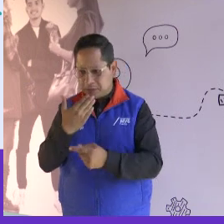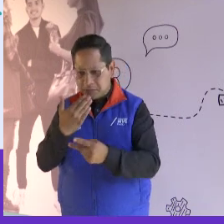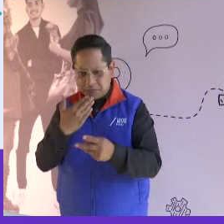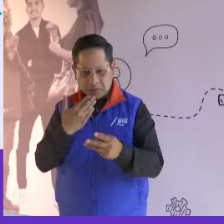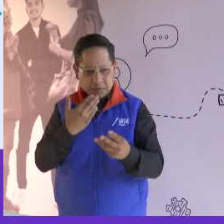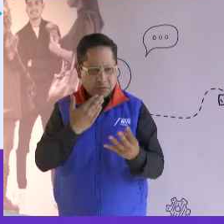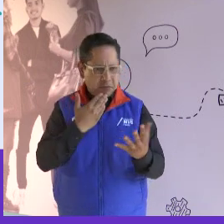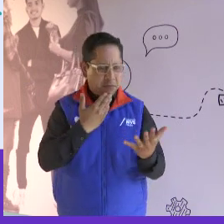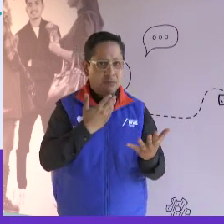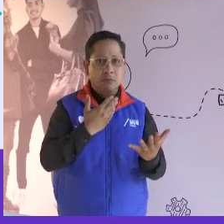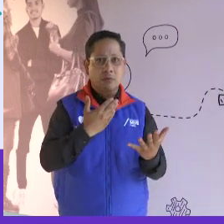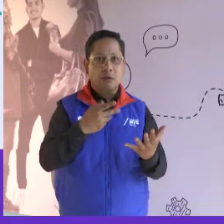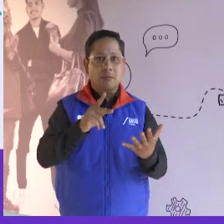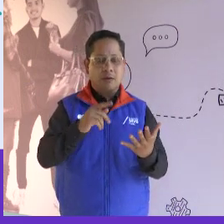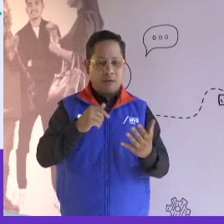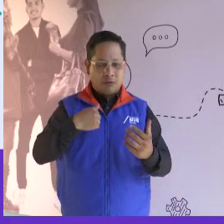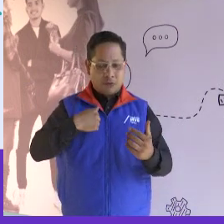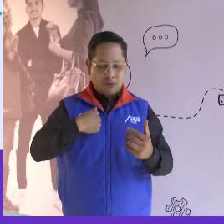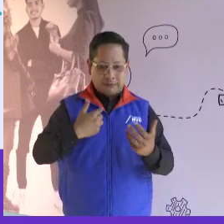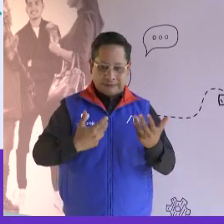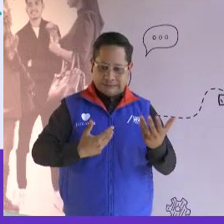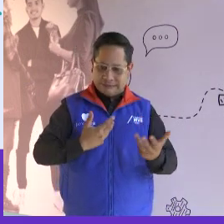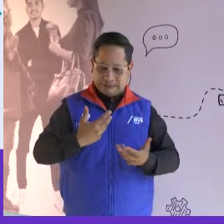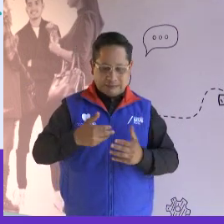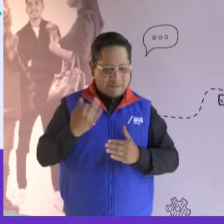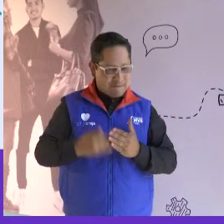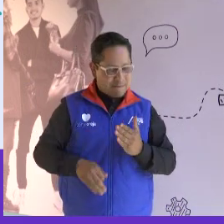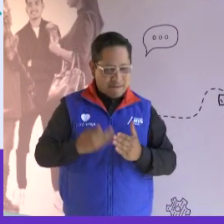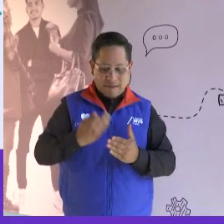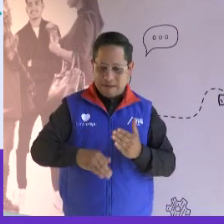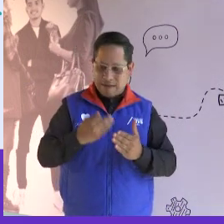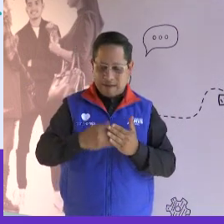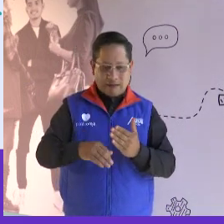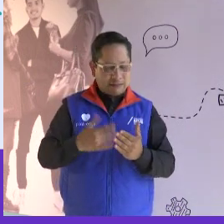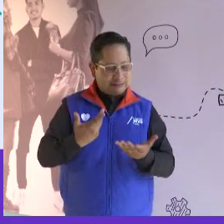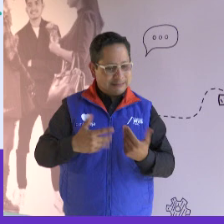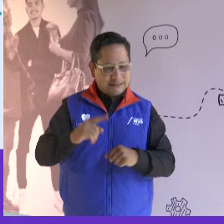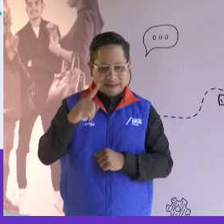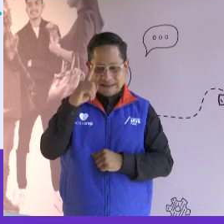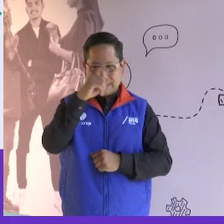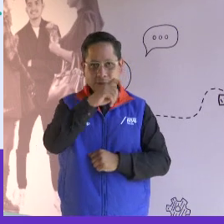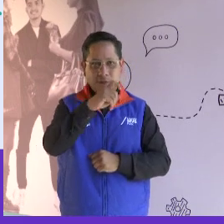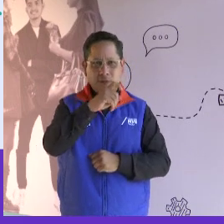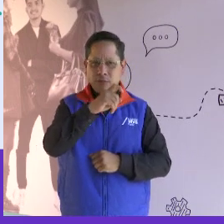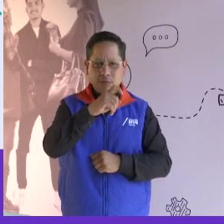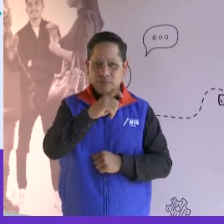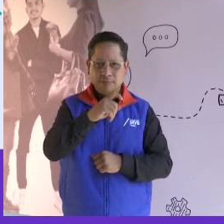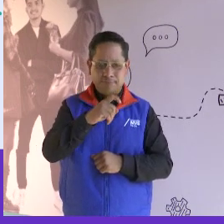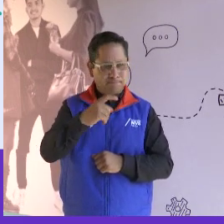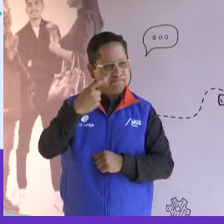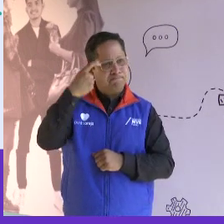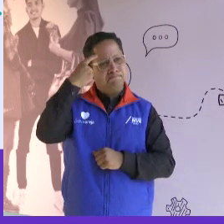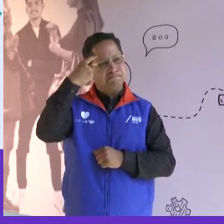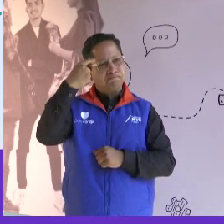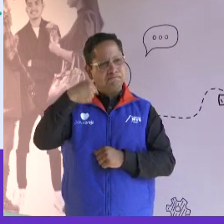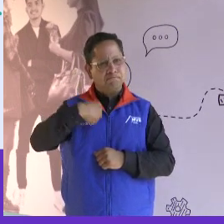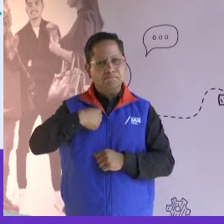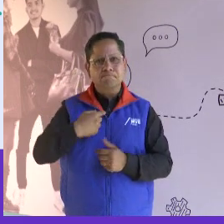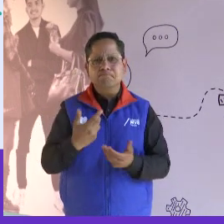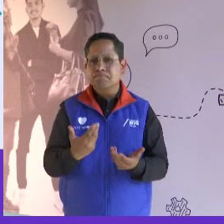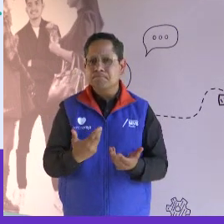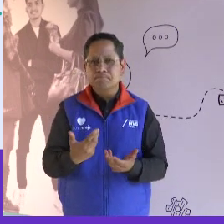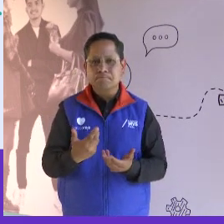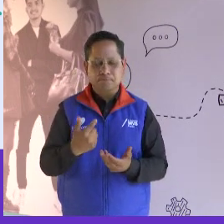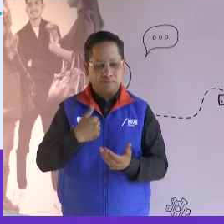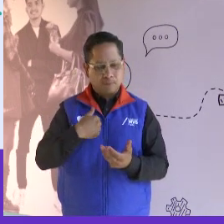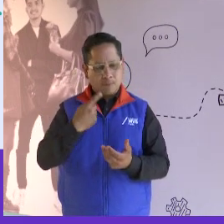más presión y muchos más retos que oportunidades, ¿no? Entonces a veces hay que empezar un poco